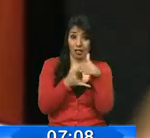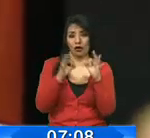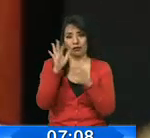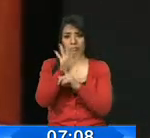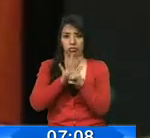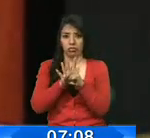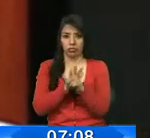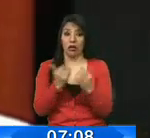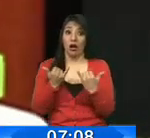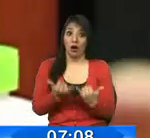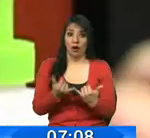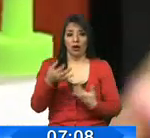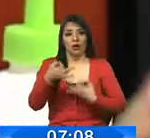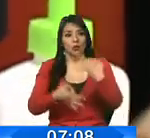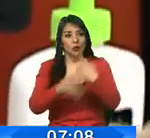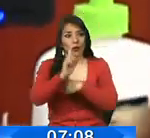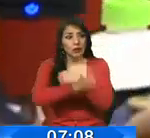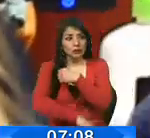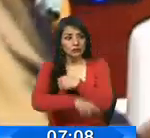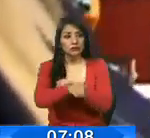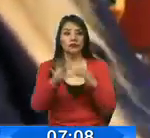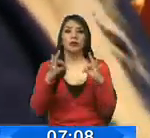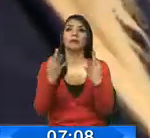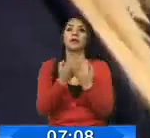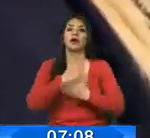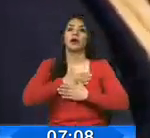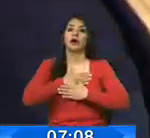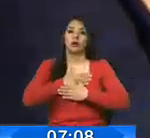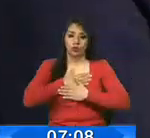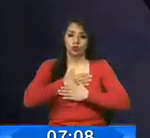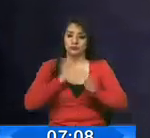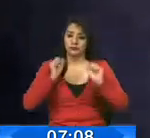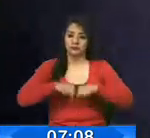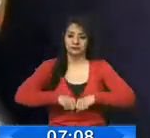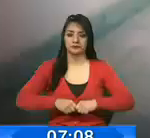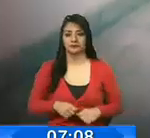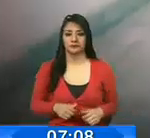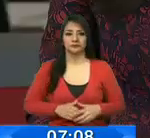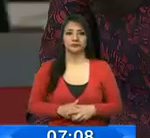es un calmante ante esas terribles historias, informó Charlie Pizarro.